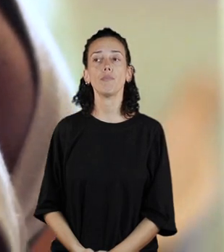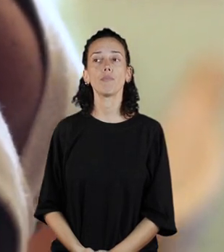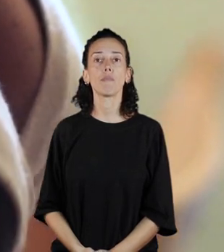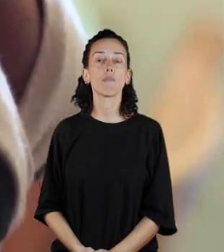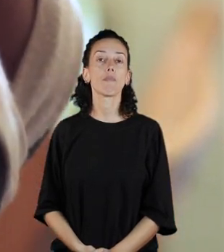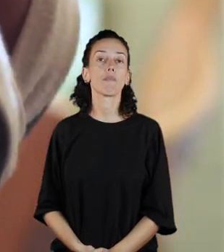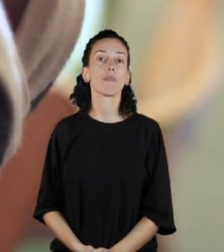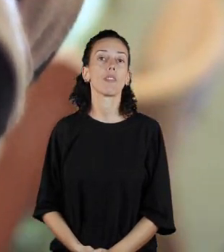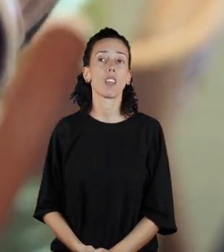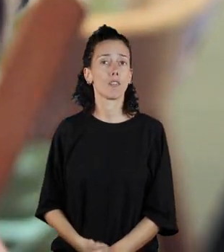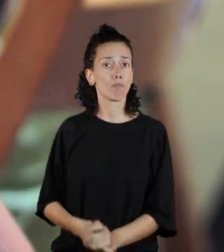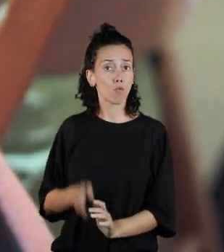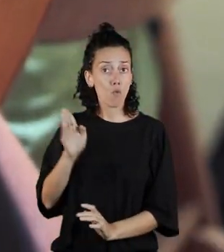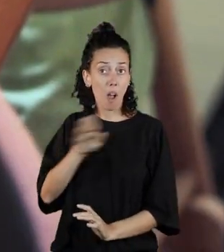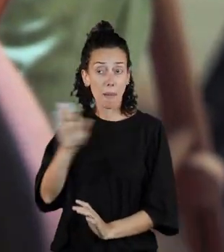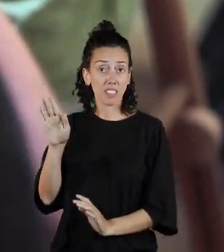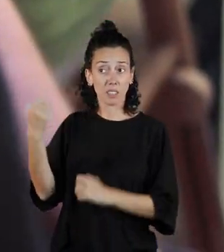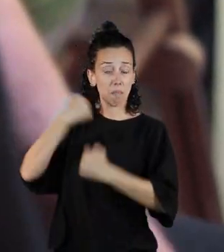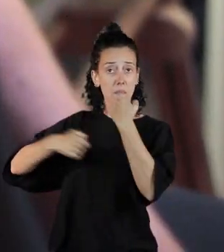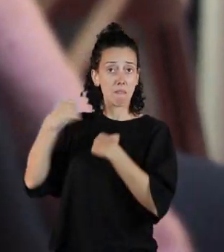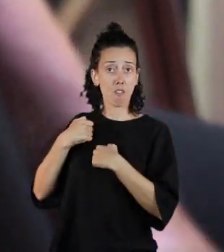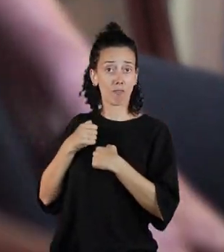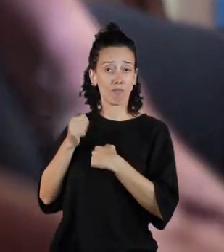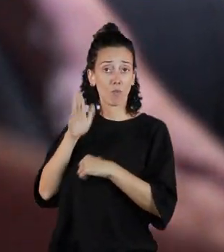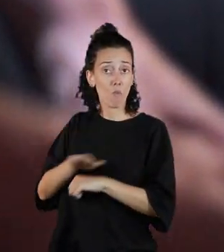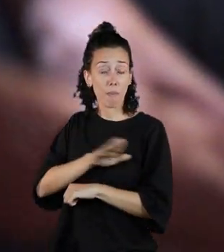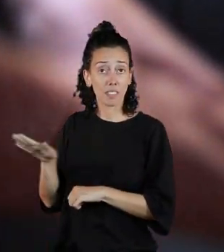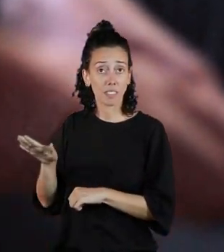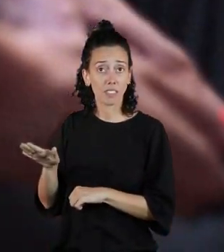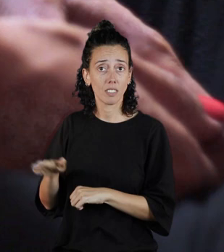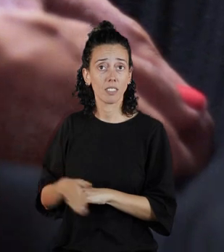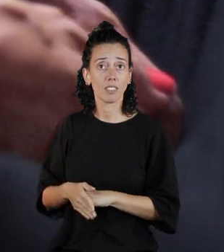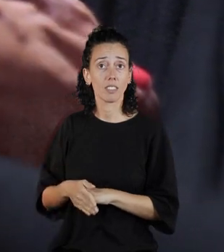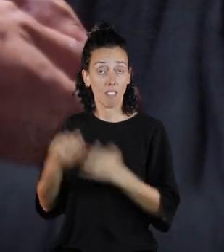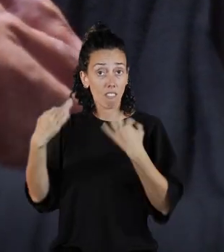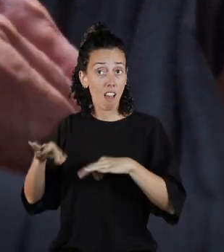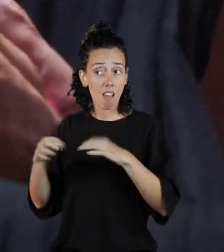Y no lo hizo, no me puso nunca más una mano encima.